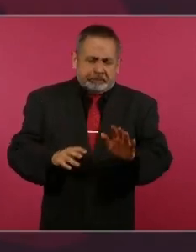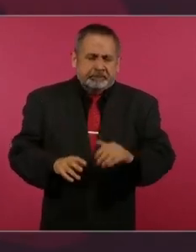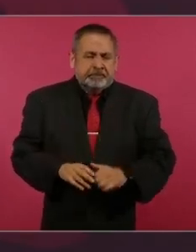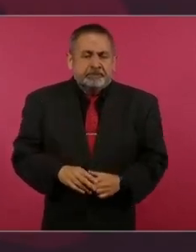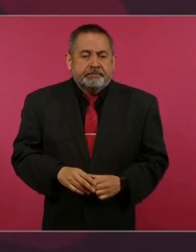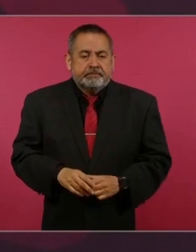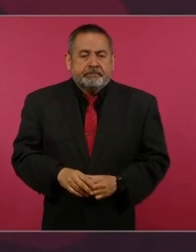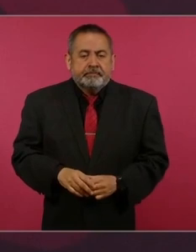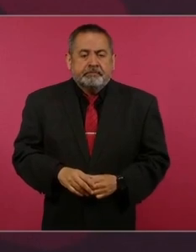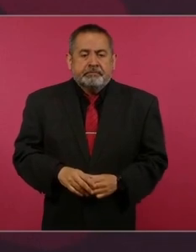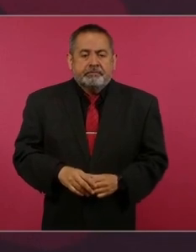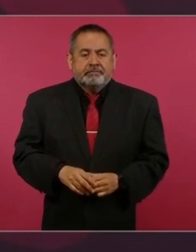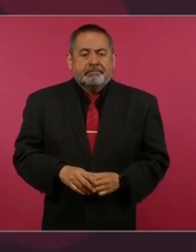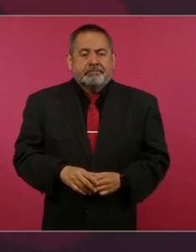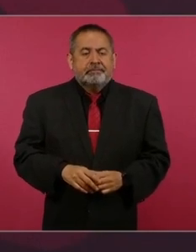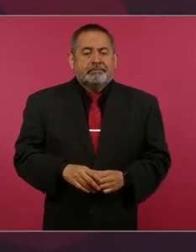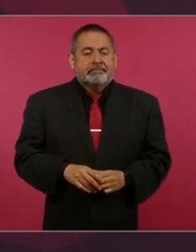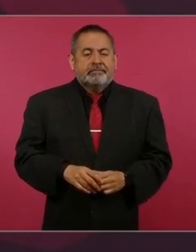Y